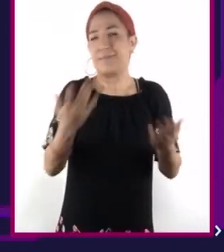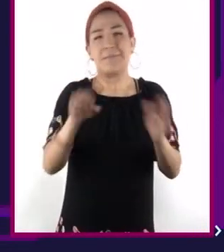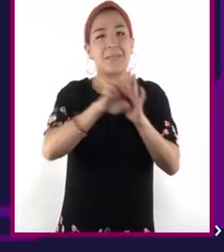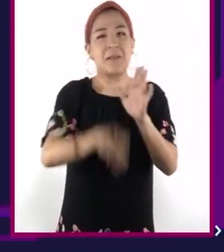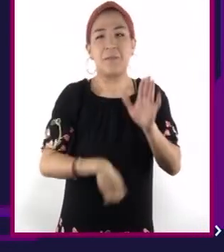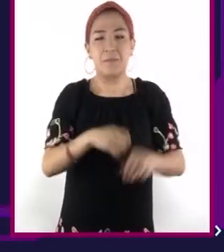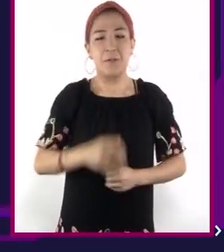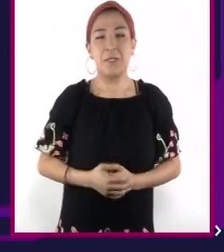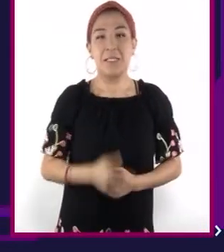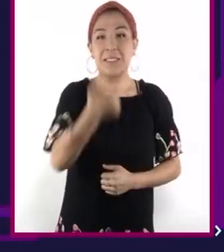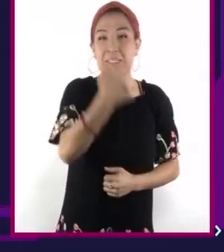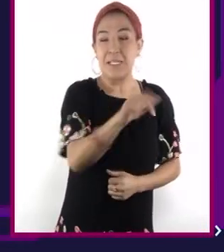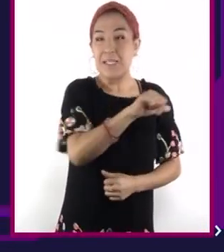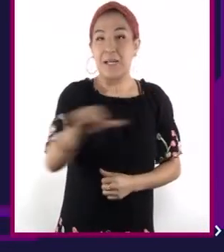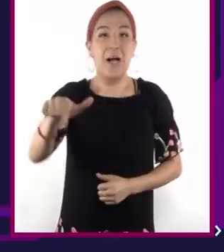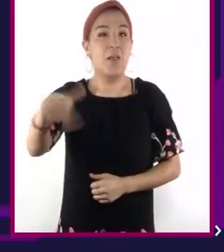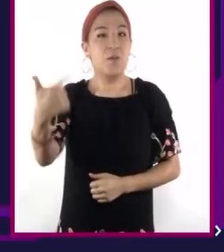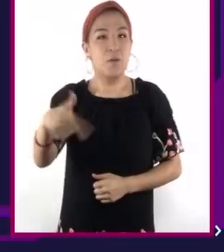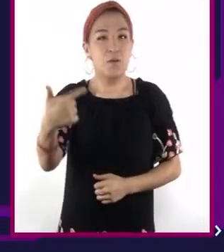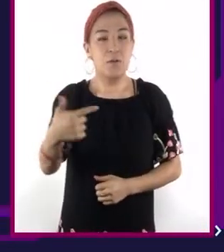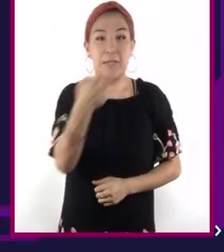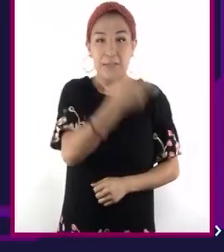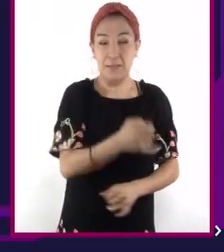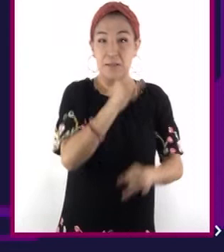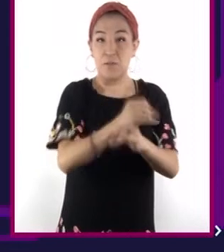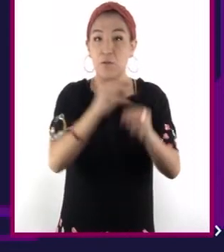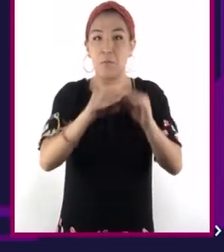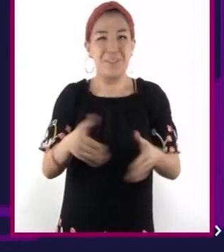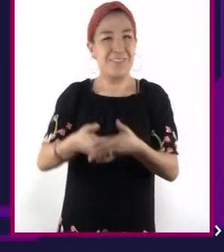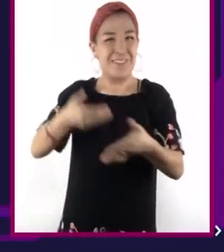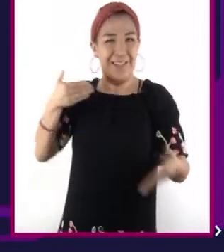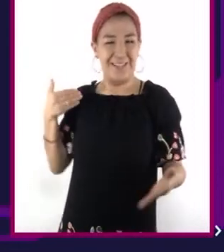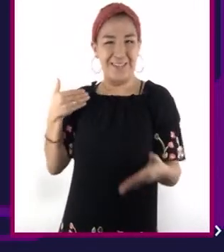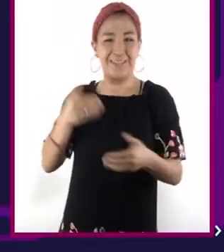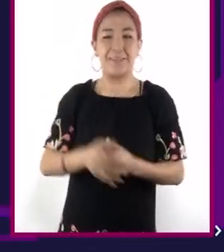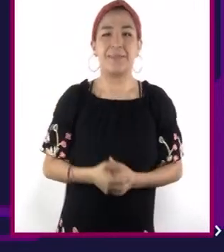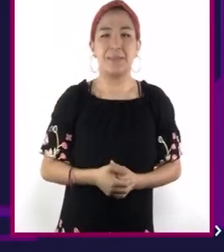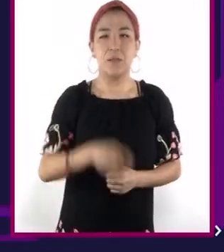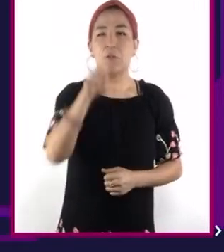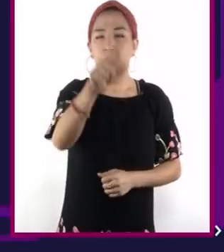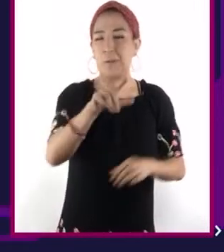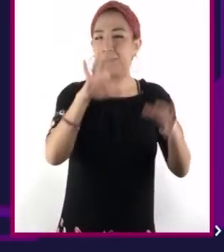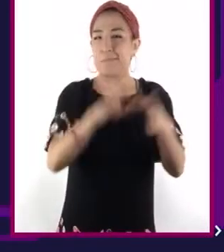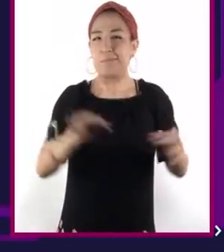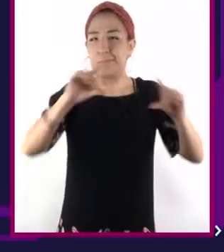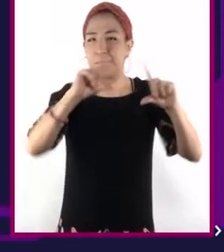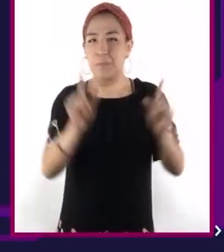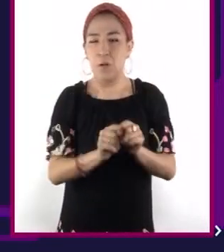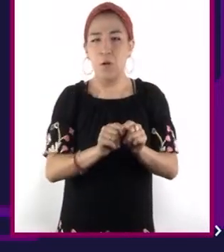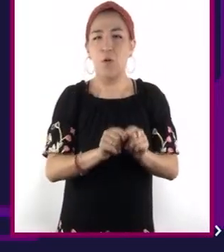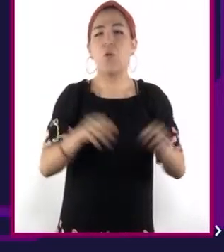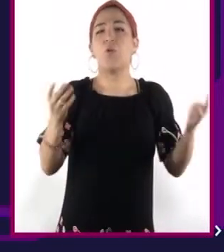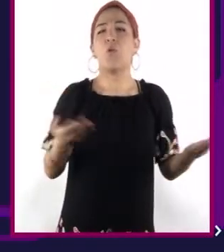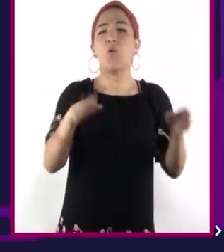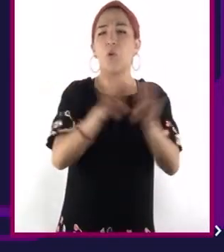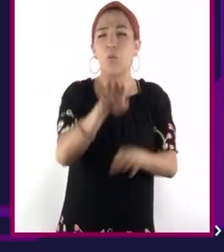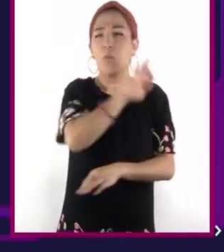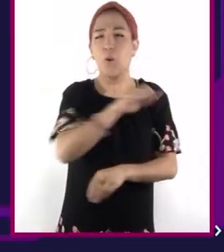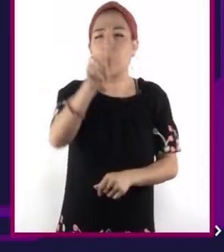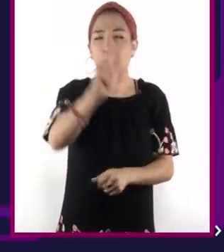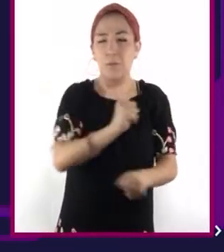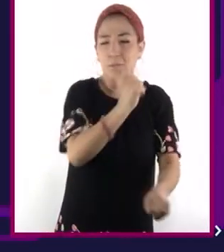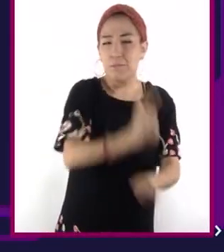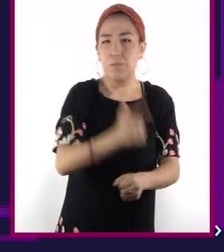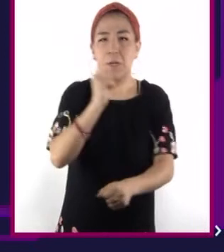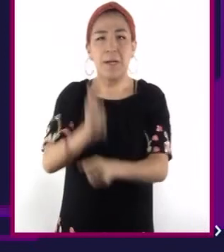de 7 a 12. Con el análisis anterior, concluye: ¿cómo podrías distinguir